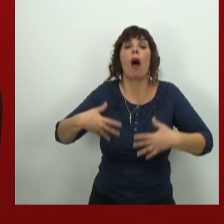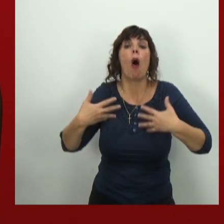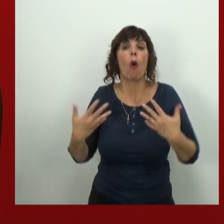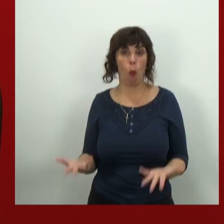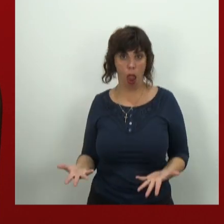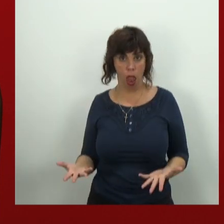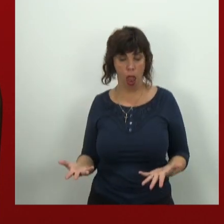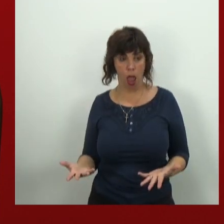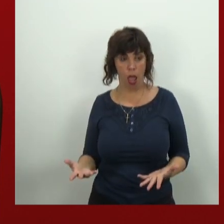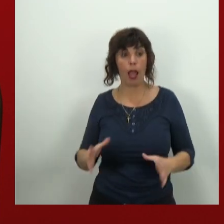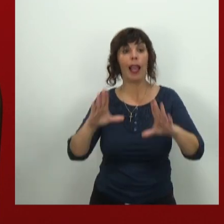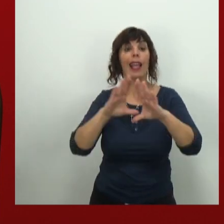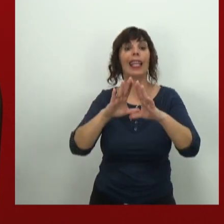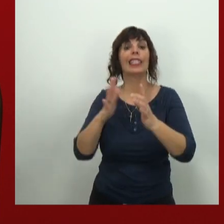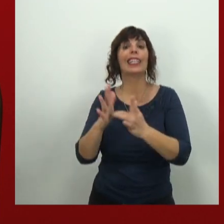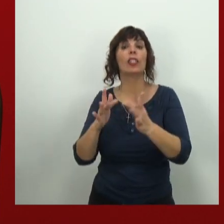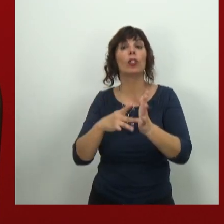son todos aquellos